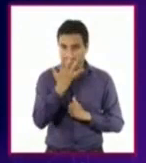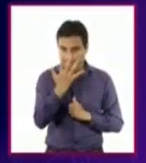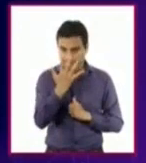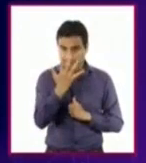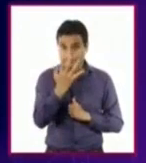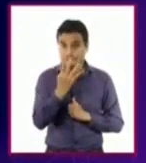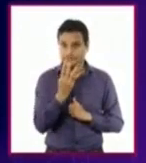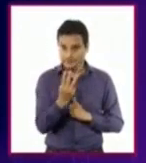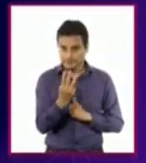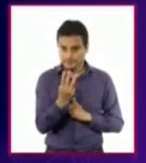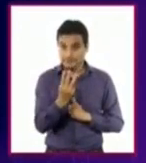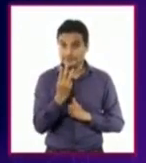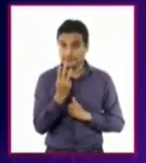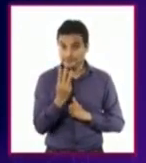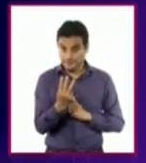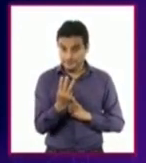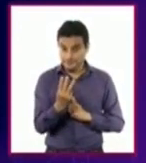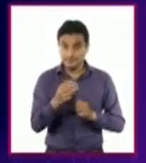33